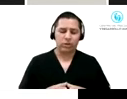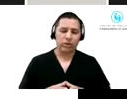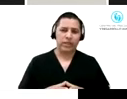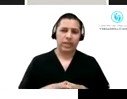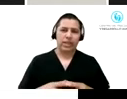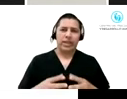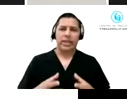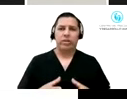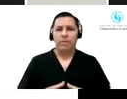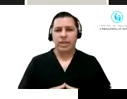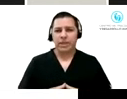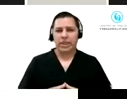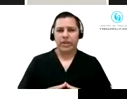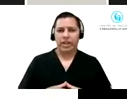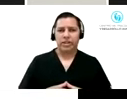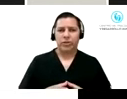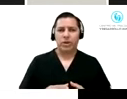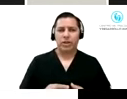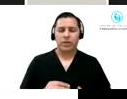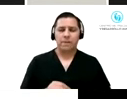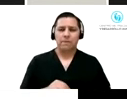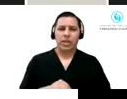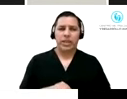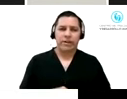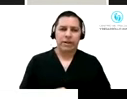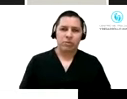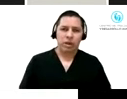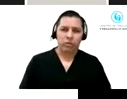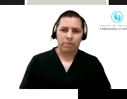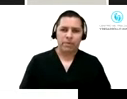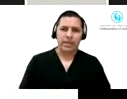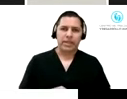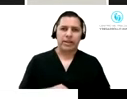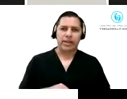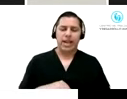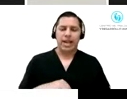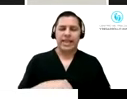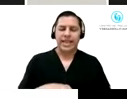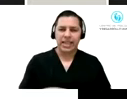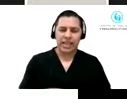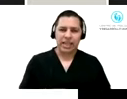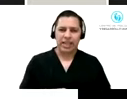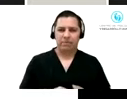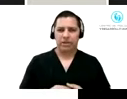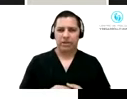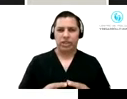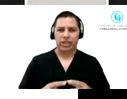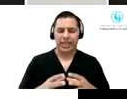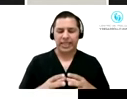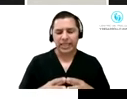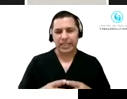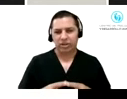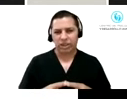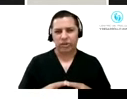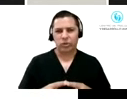somos personas. Y de una perspectiva de derechos humanos, trabajamos bajo una premisa: la dignidad de las personas.